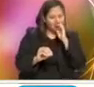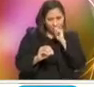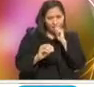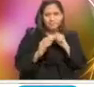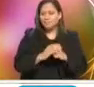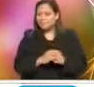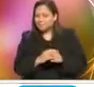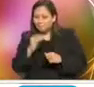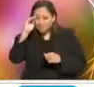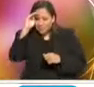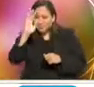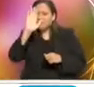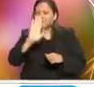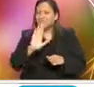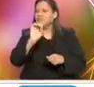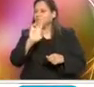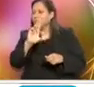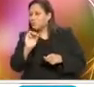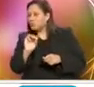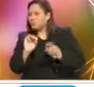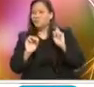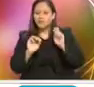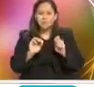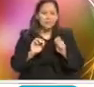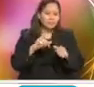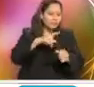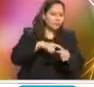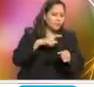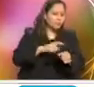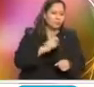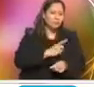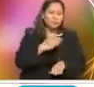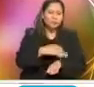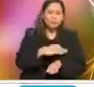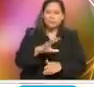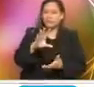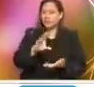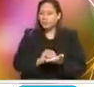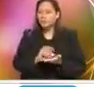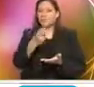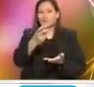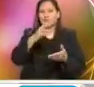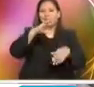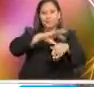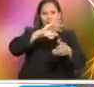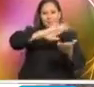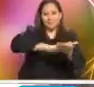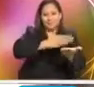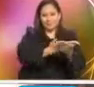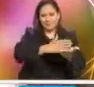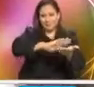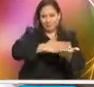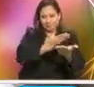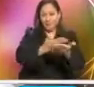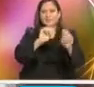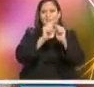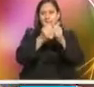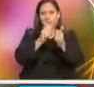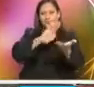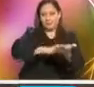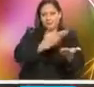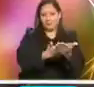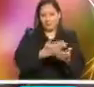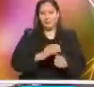entonces buscaron algo Mucho. que se le pareciera, aunque fuese solo en el color. Y ahí Ok. es cuando se empieza a empanizar la comida. Ah, mira. Era un asunto